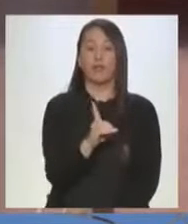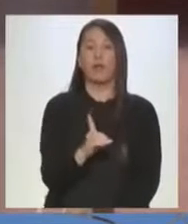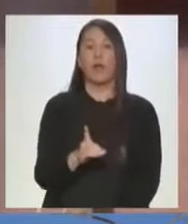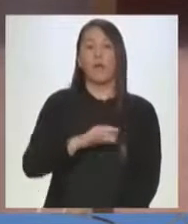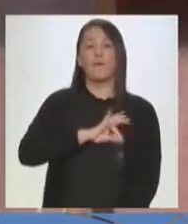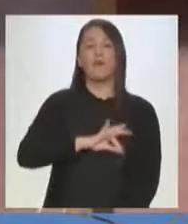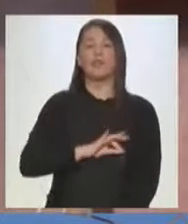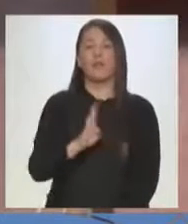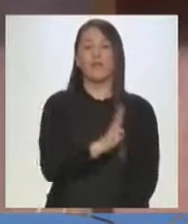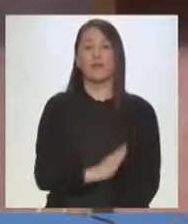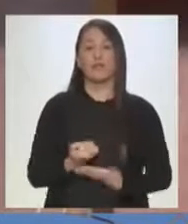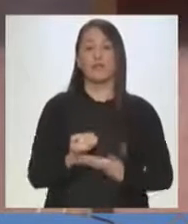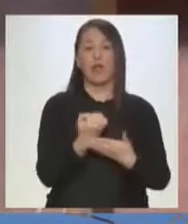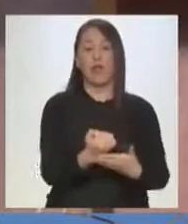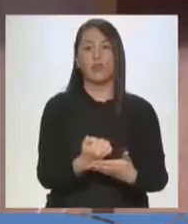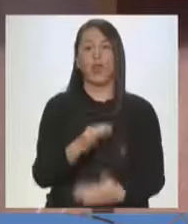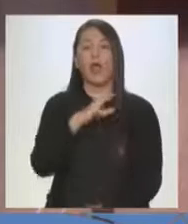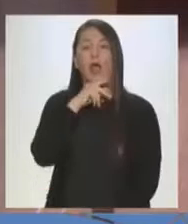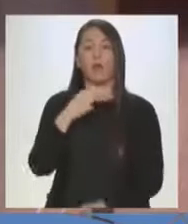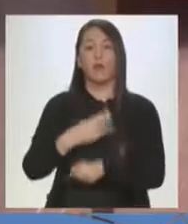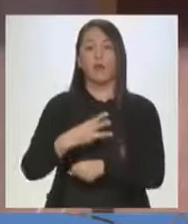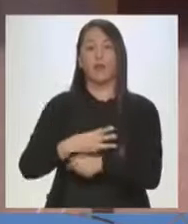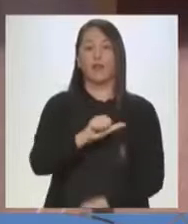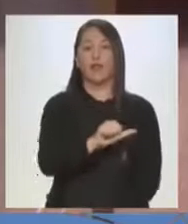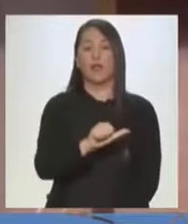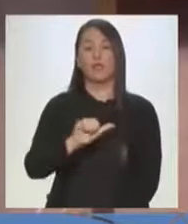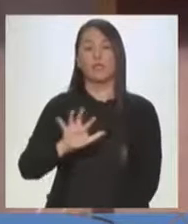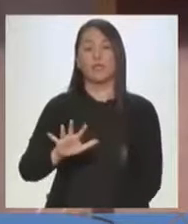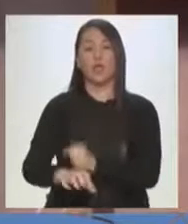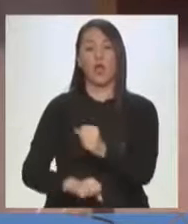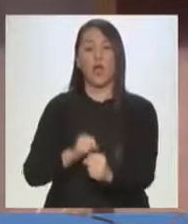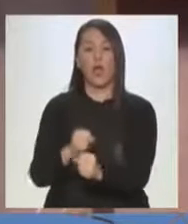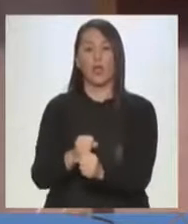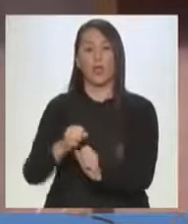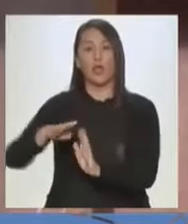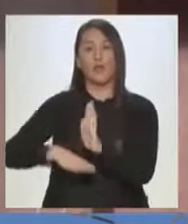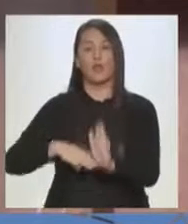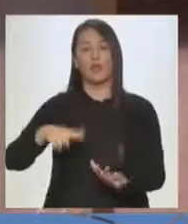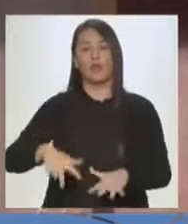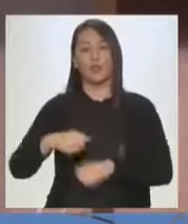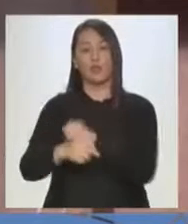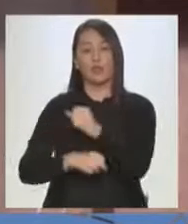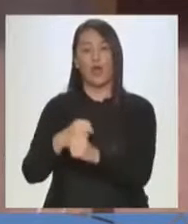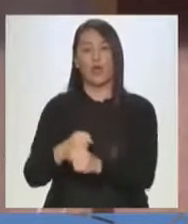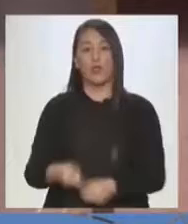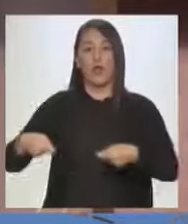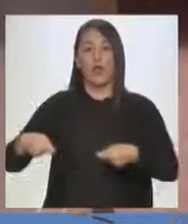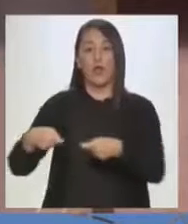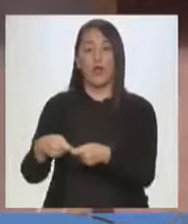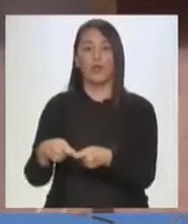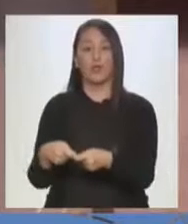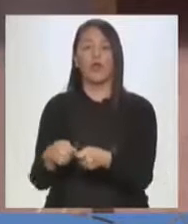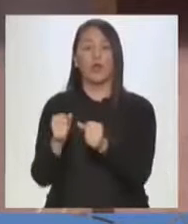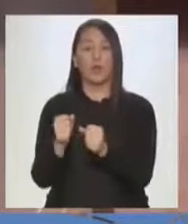solidaria, adultos mayores a 65 años o menores a 18. En el artículo 8 se establece la compatibilidad del beneficio bono de